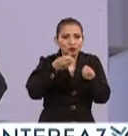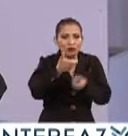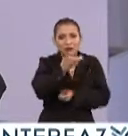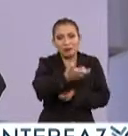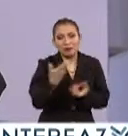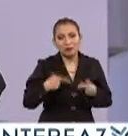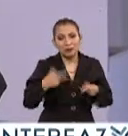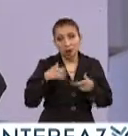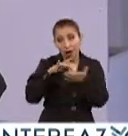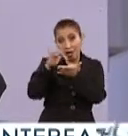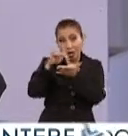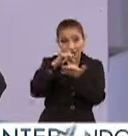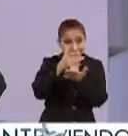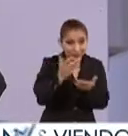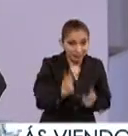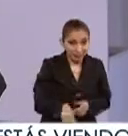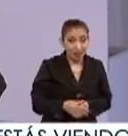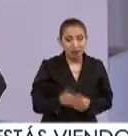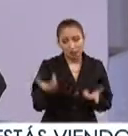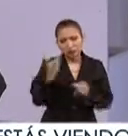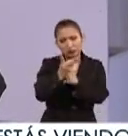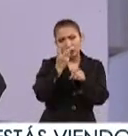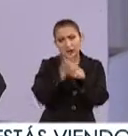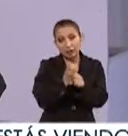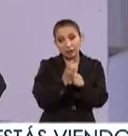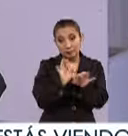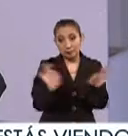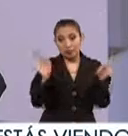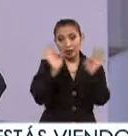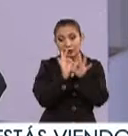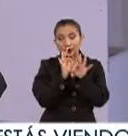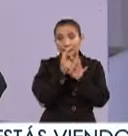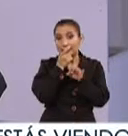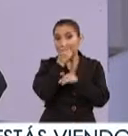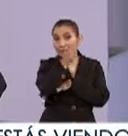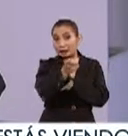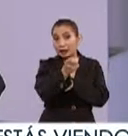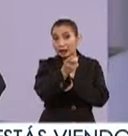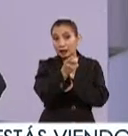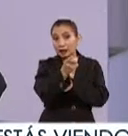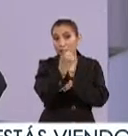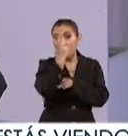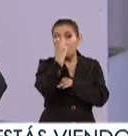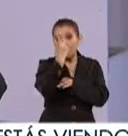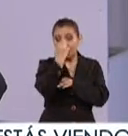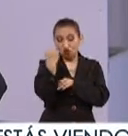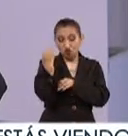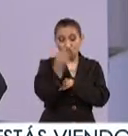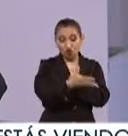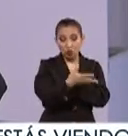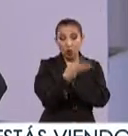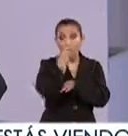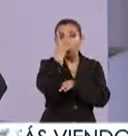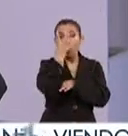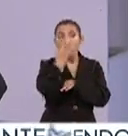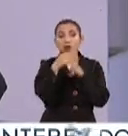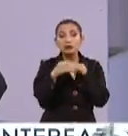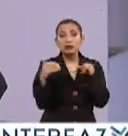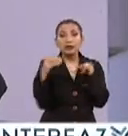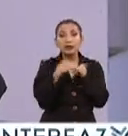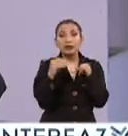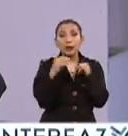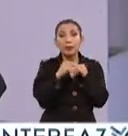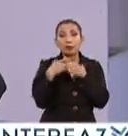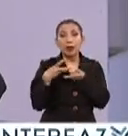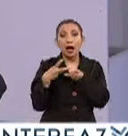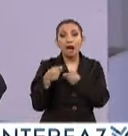que también les agradecemos muchísimo y los invitamos. Fíjate que es muy importante comentarlo. De cada peso que nos da la gente, solamente 4 centavos